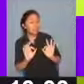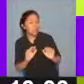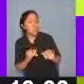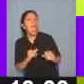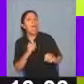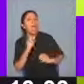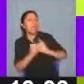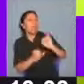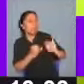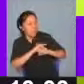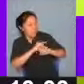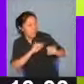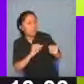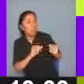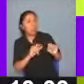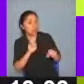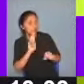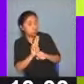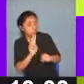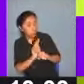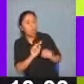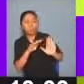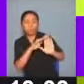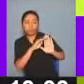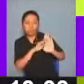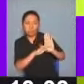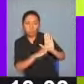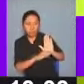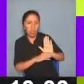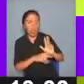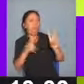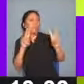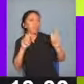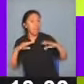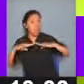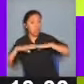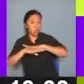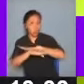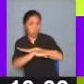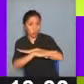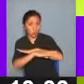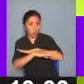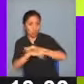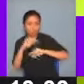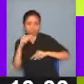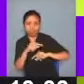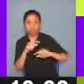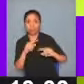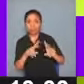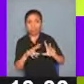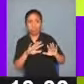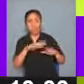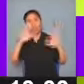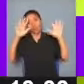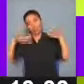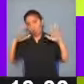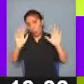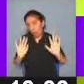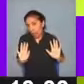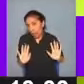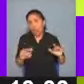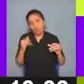recomendaciones damos bastant en cuanto al tema de de rutas estamos en temporada de precipitaciones Así